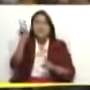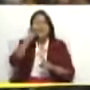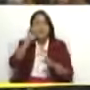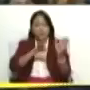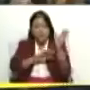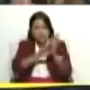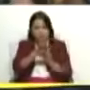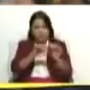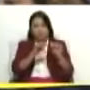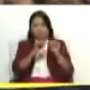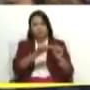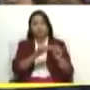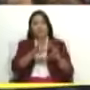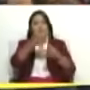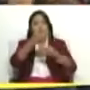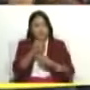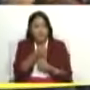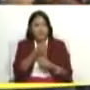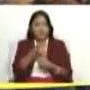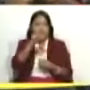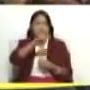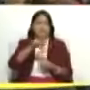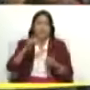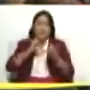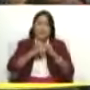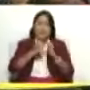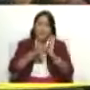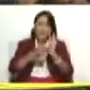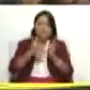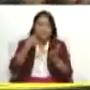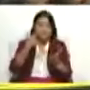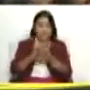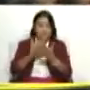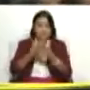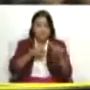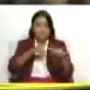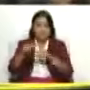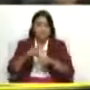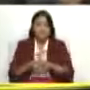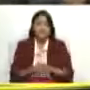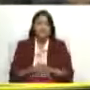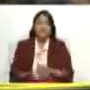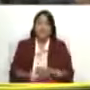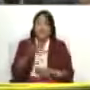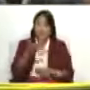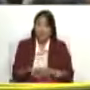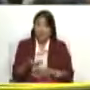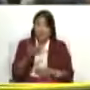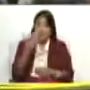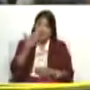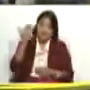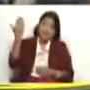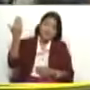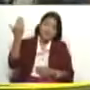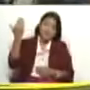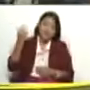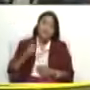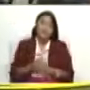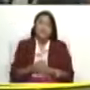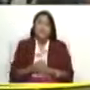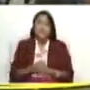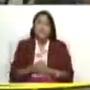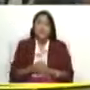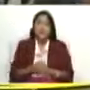un país que confía en su potencial humano y así quedó demostrado es importante destacar que durante esta